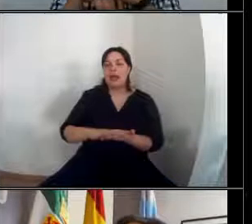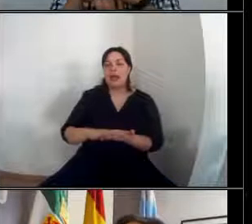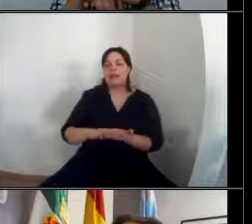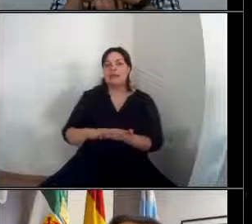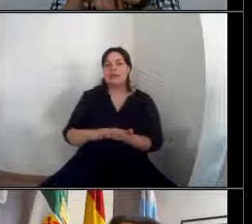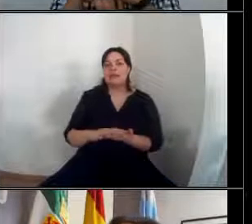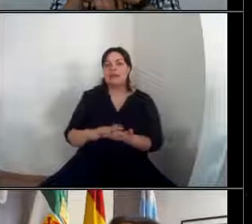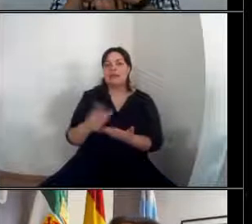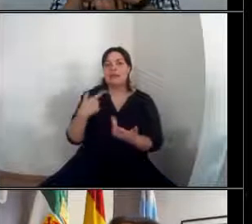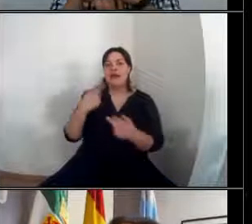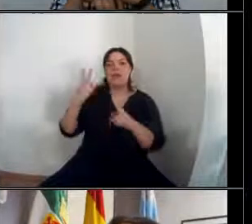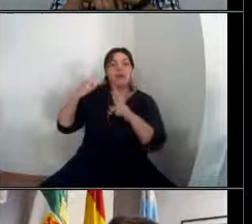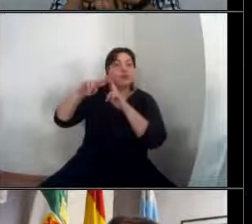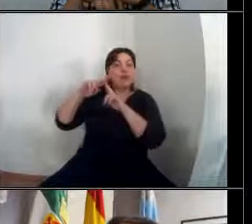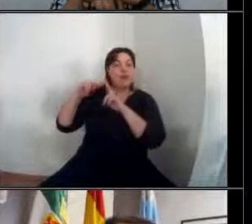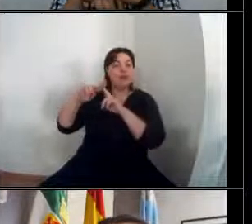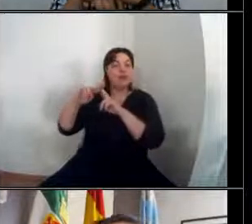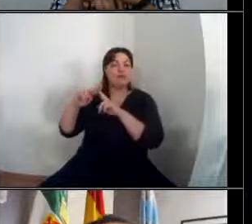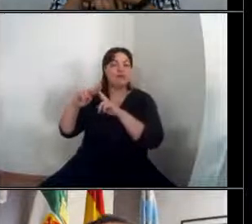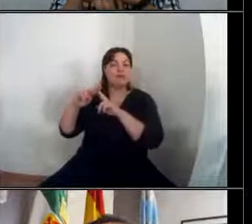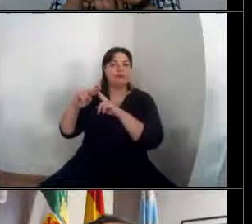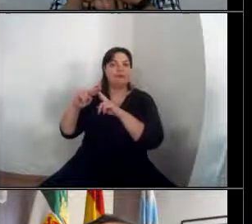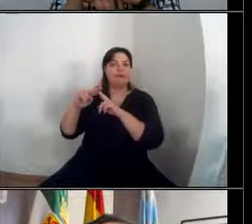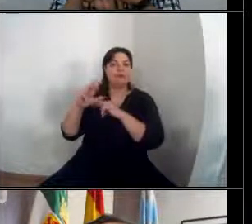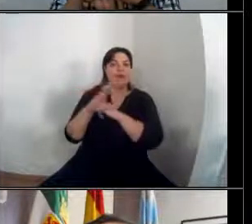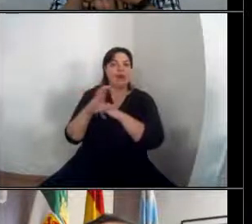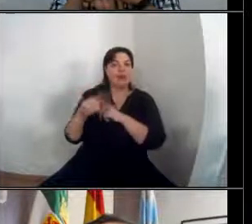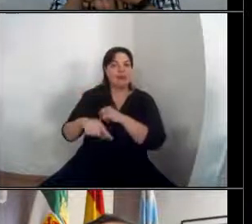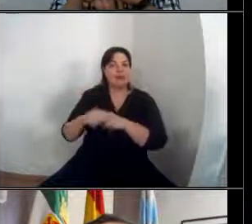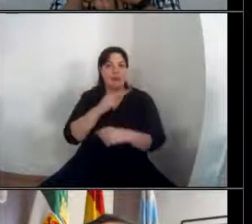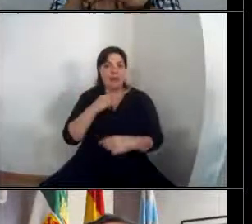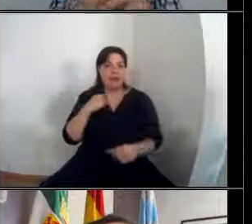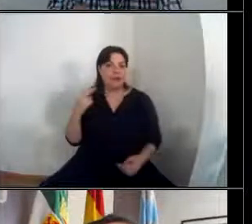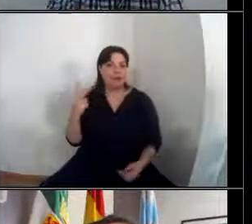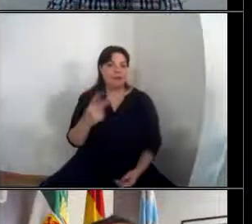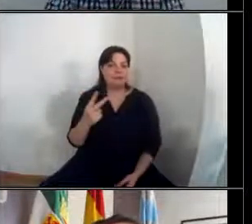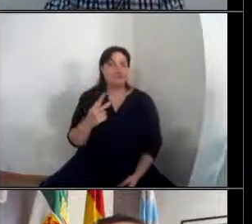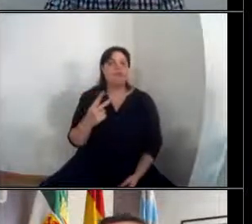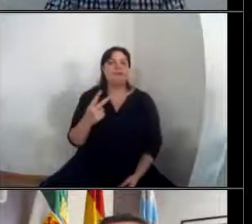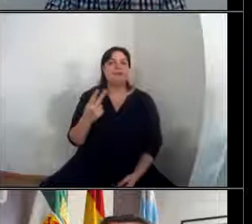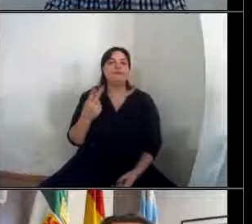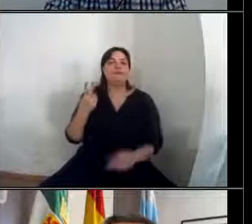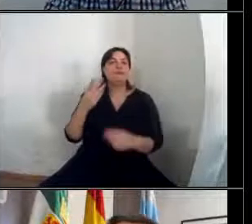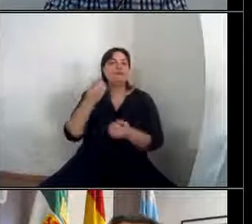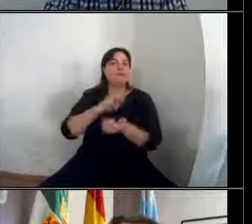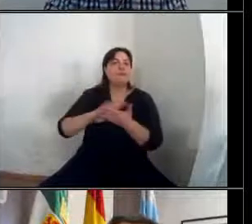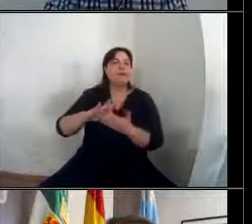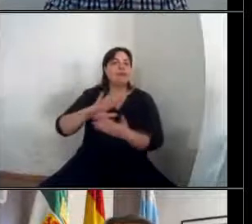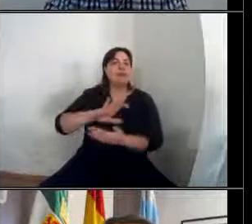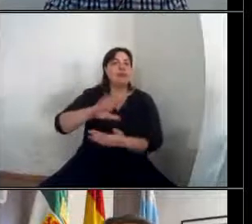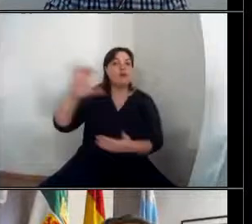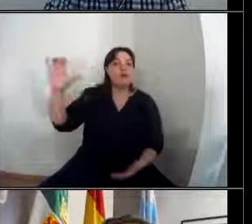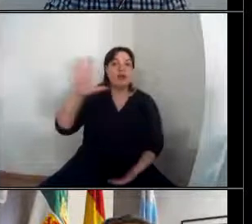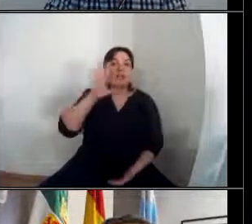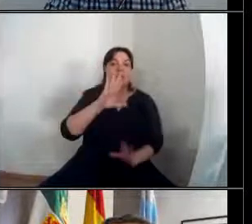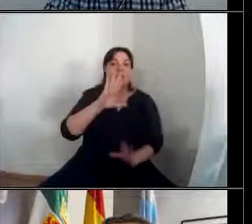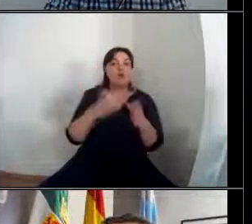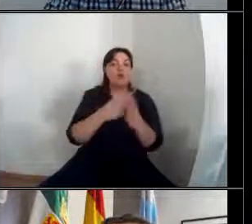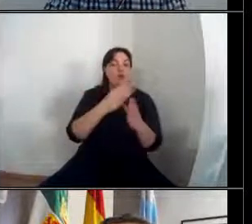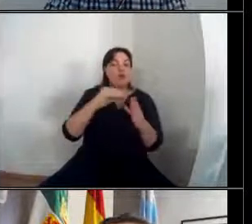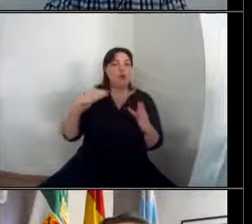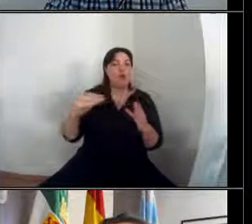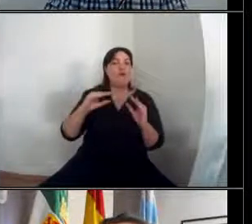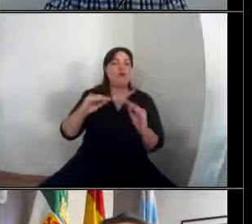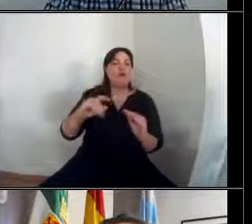las diputaciones de Cáceres y Badajoz, becas europeas para que nuestros chicos pudieran formarse